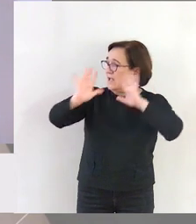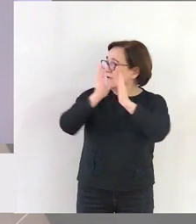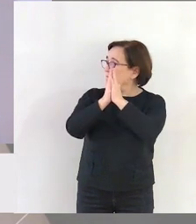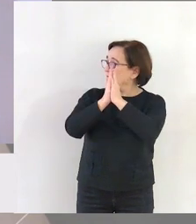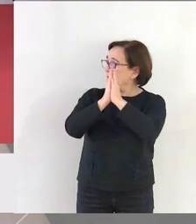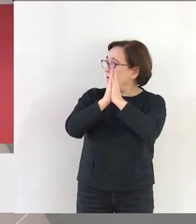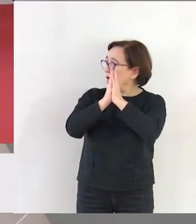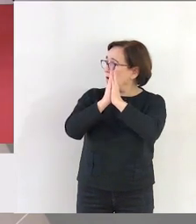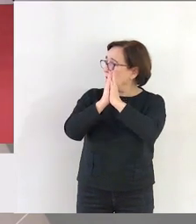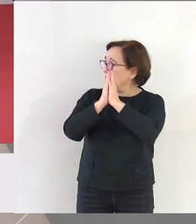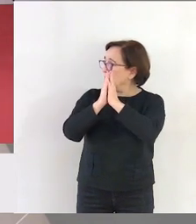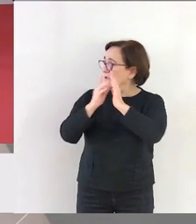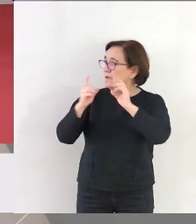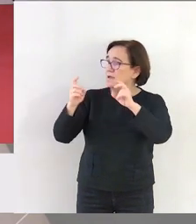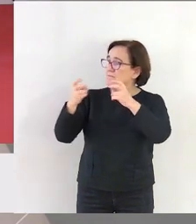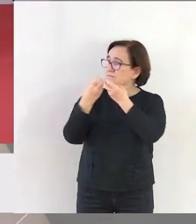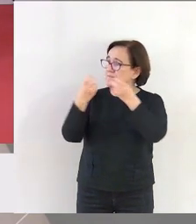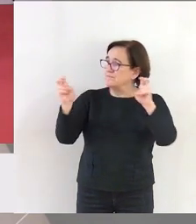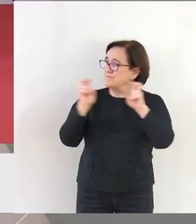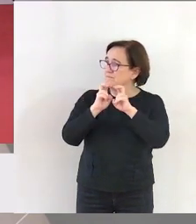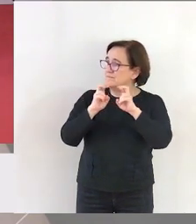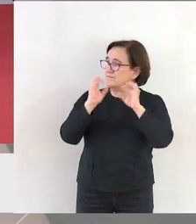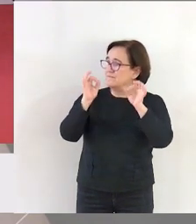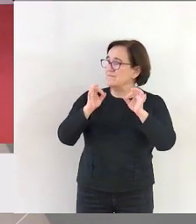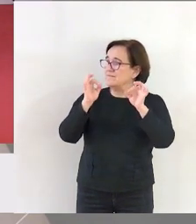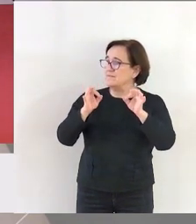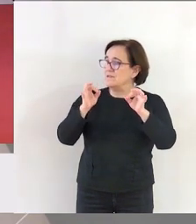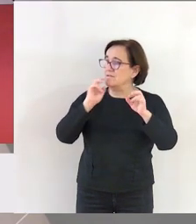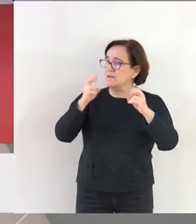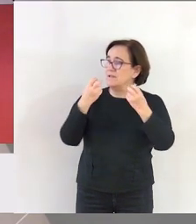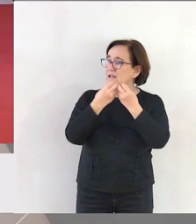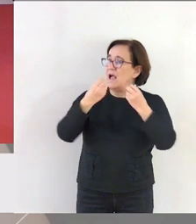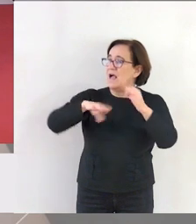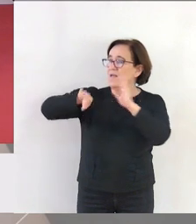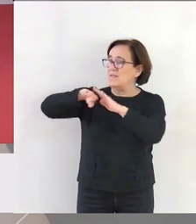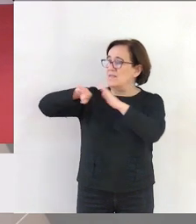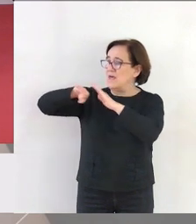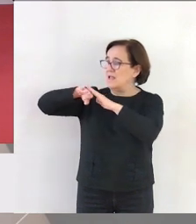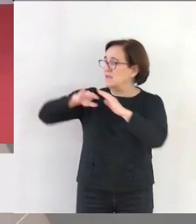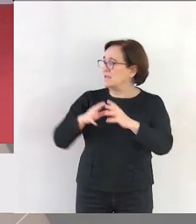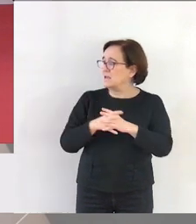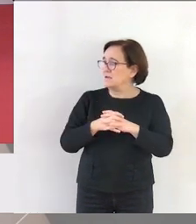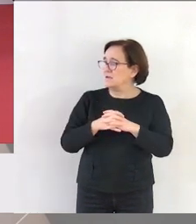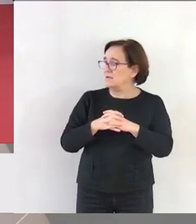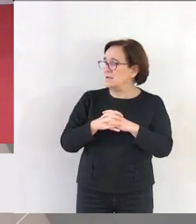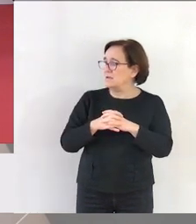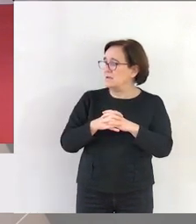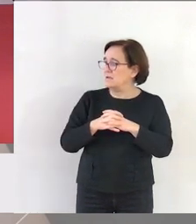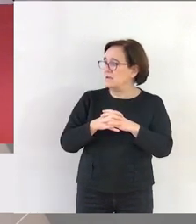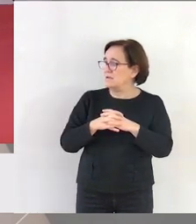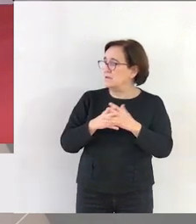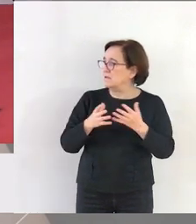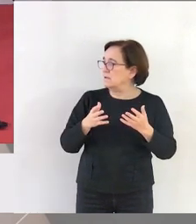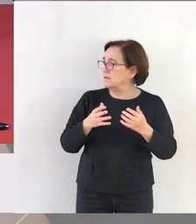hagamos vale cambiamos el asiento nos movemos simplemente un asiento hacia nuestra derecha Ay lío derecha